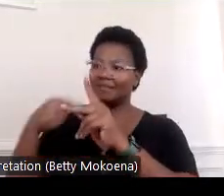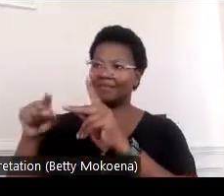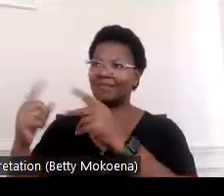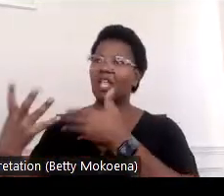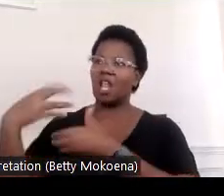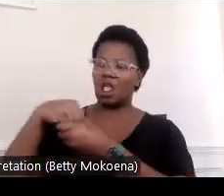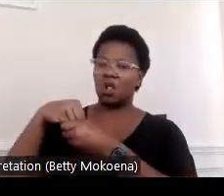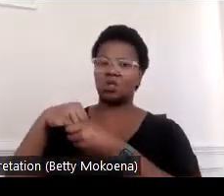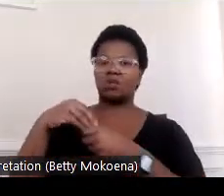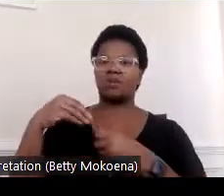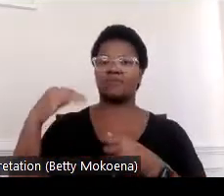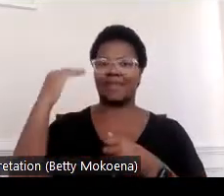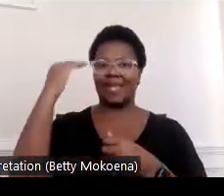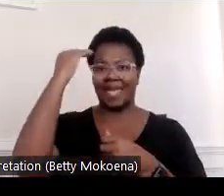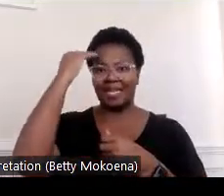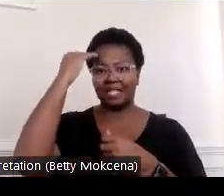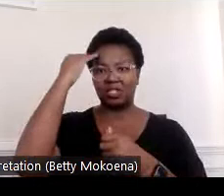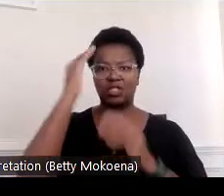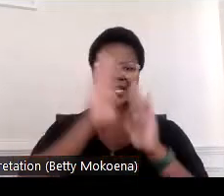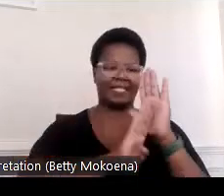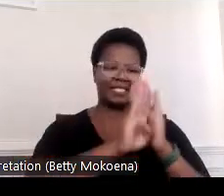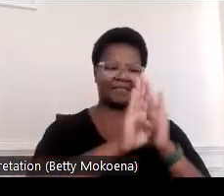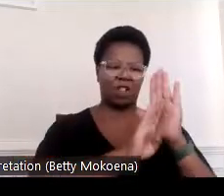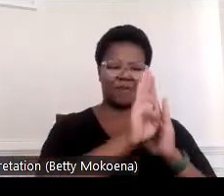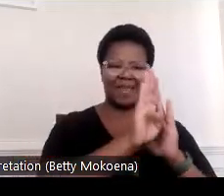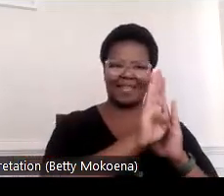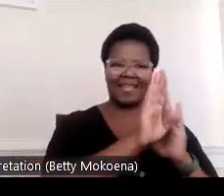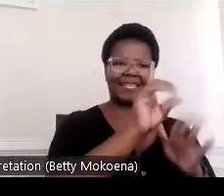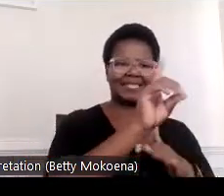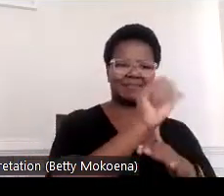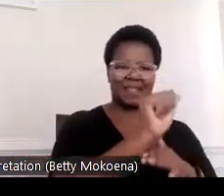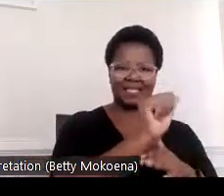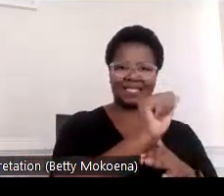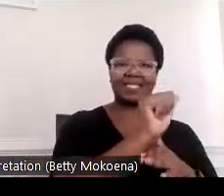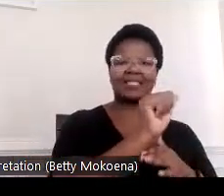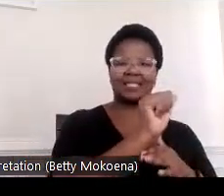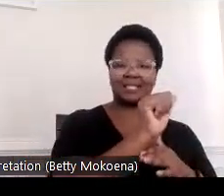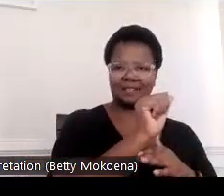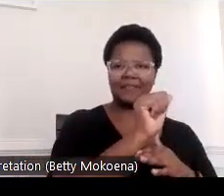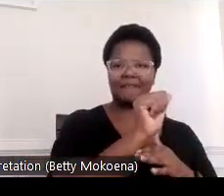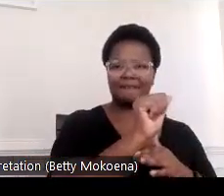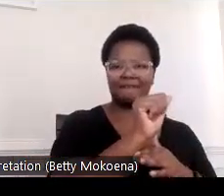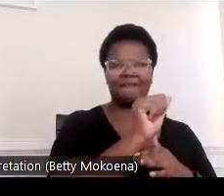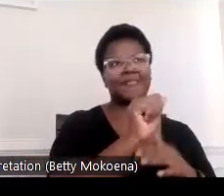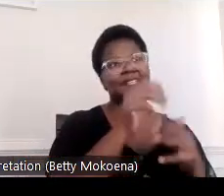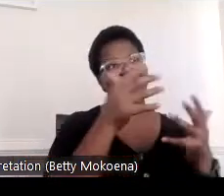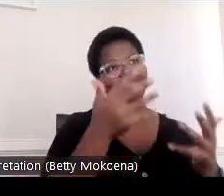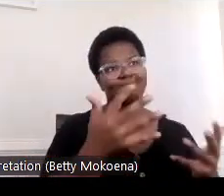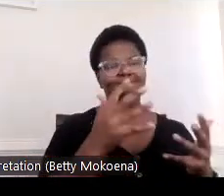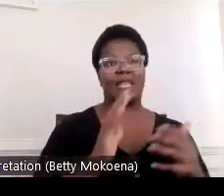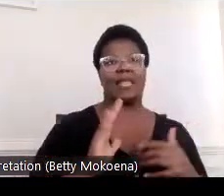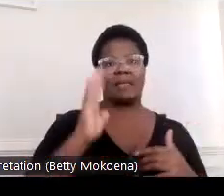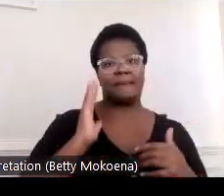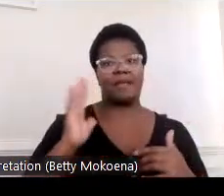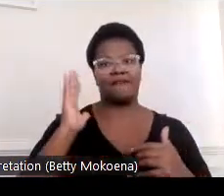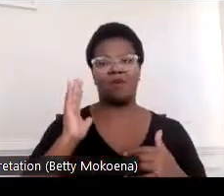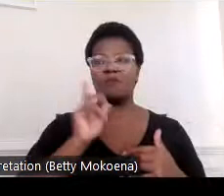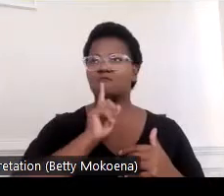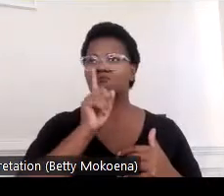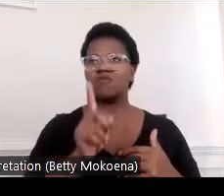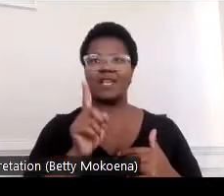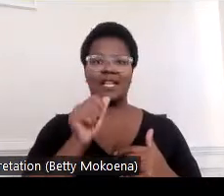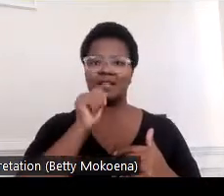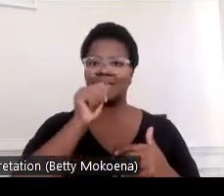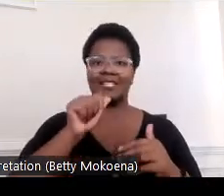a personas con discapacidades incluyendo discapacidad intelectuales y de desarrollo han tenido